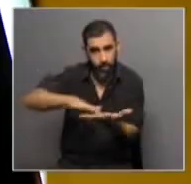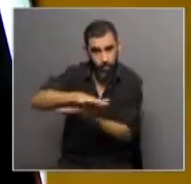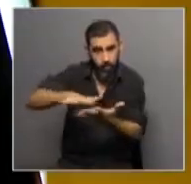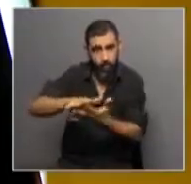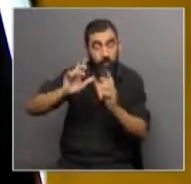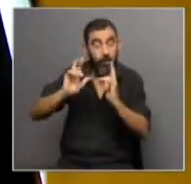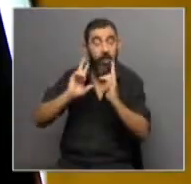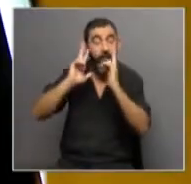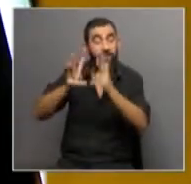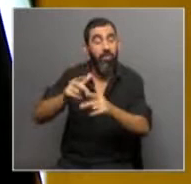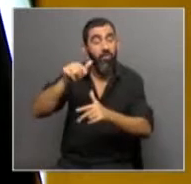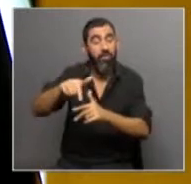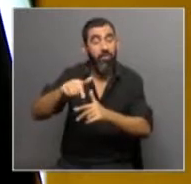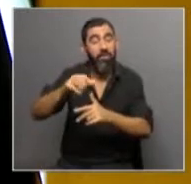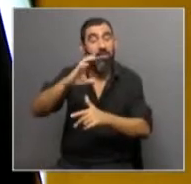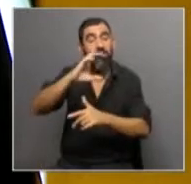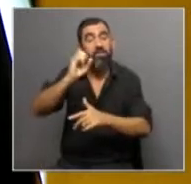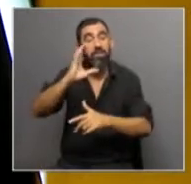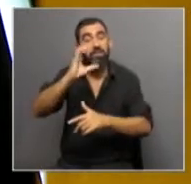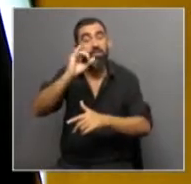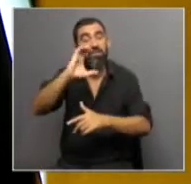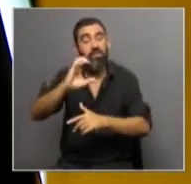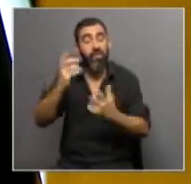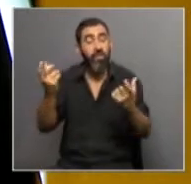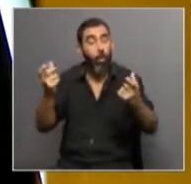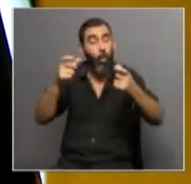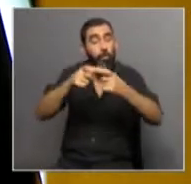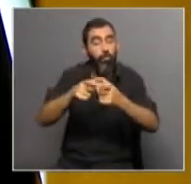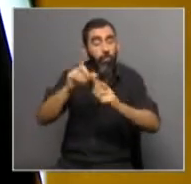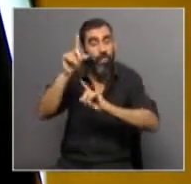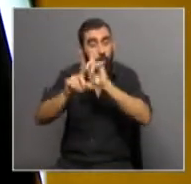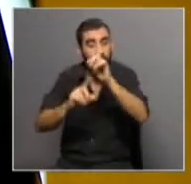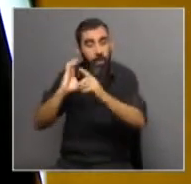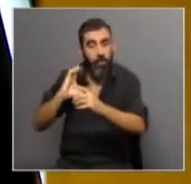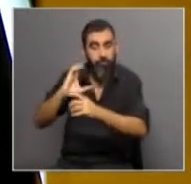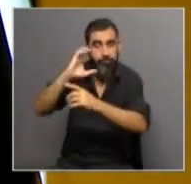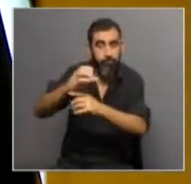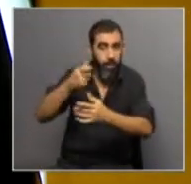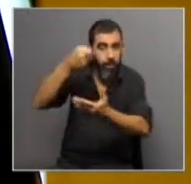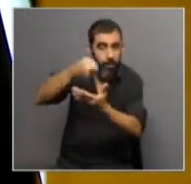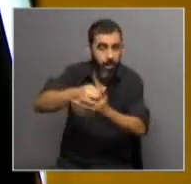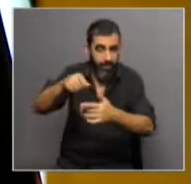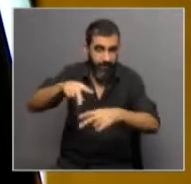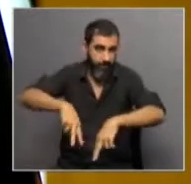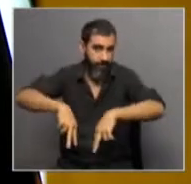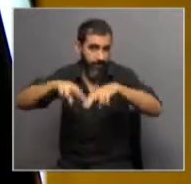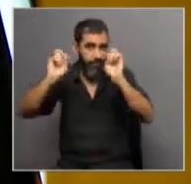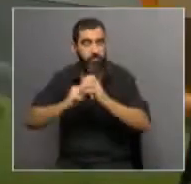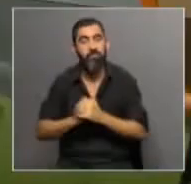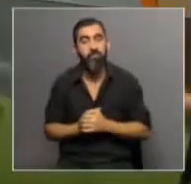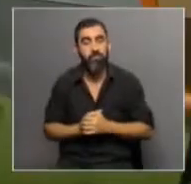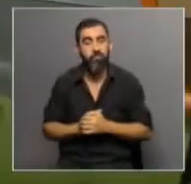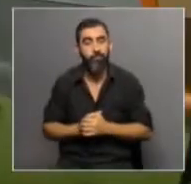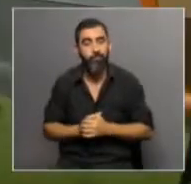la mención que hizo Manuel a la CSIC, que es la comisión en el ámbito de la UDELAR que financia este tipo de investigaciones, ¿no?